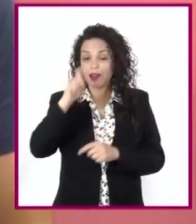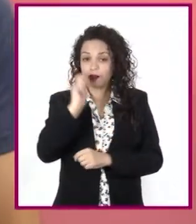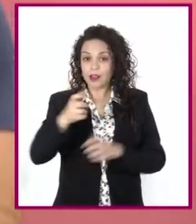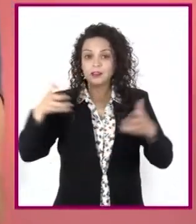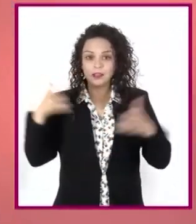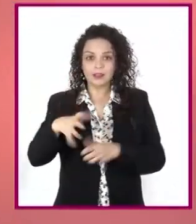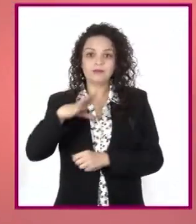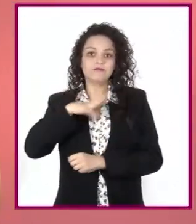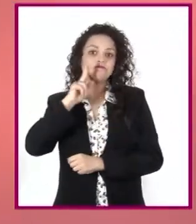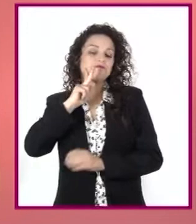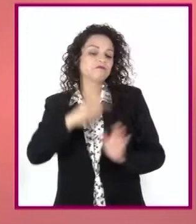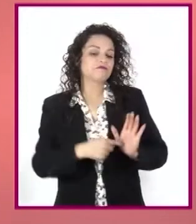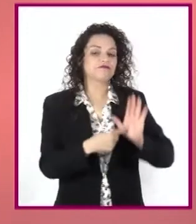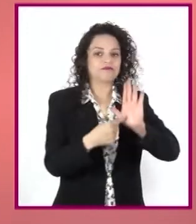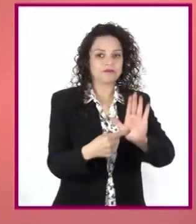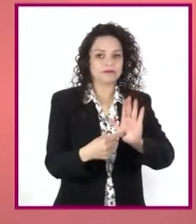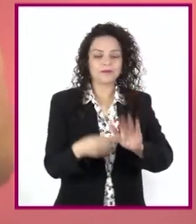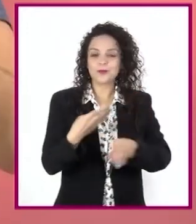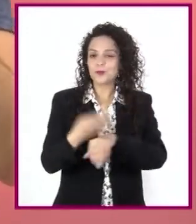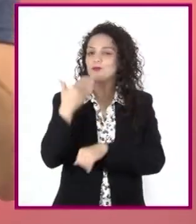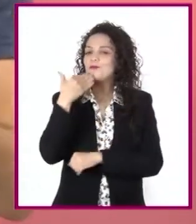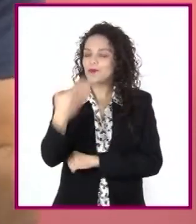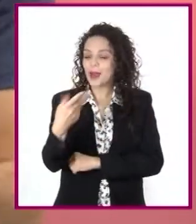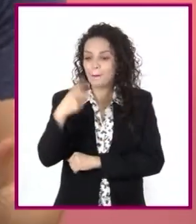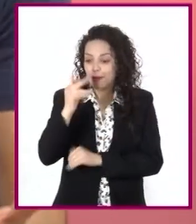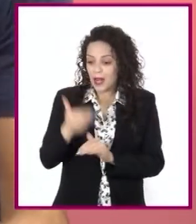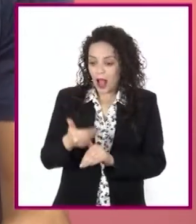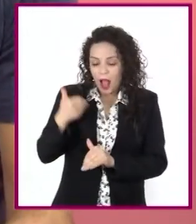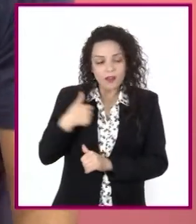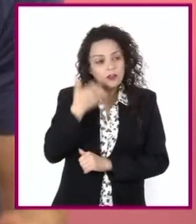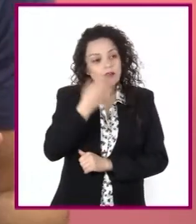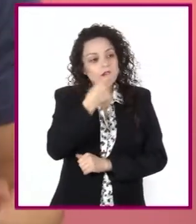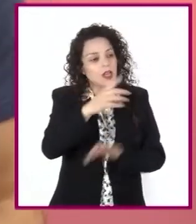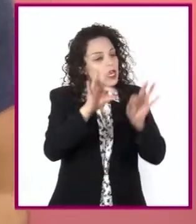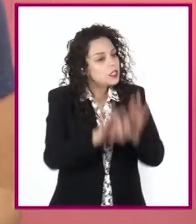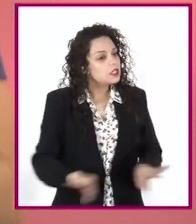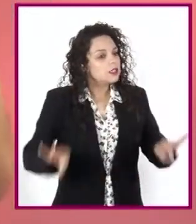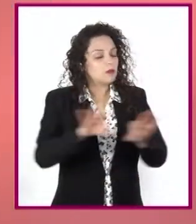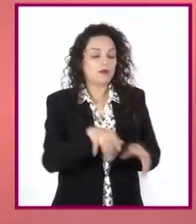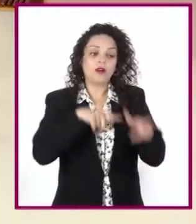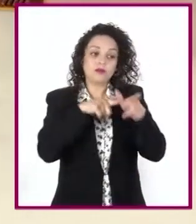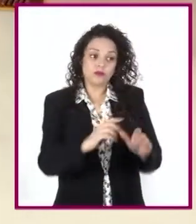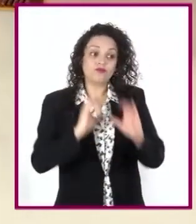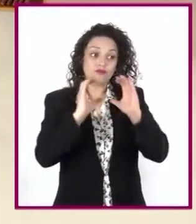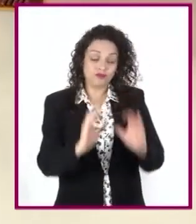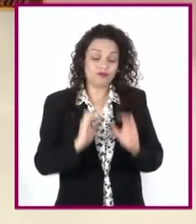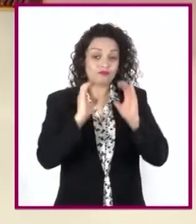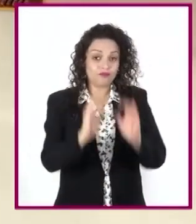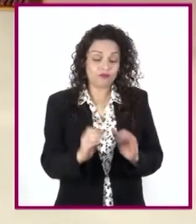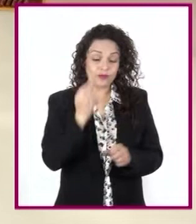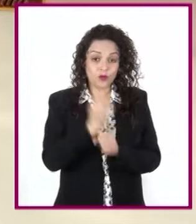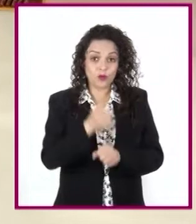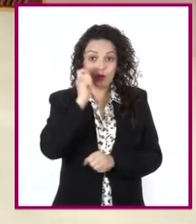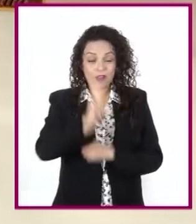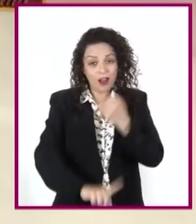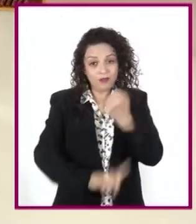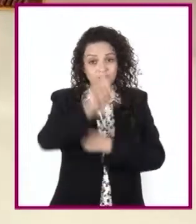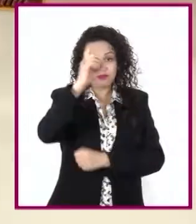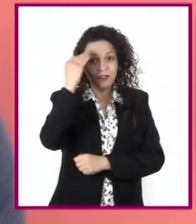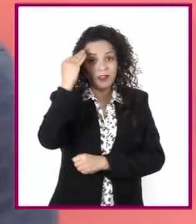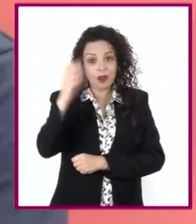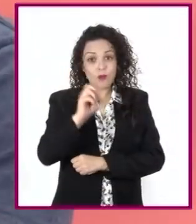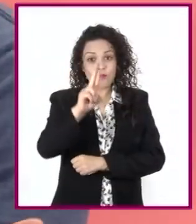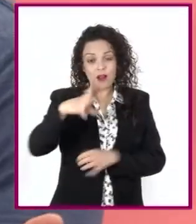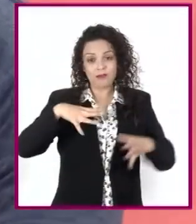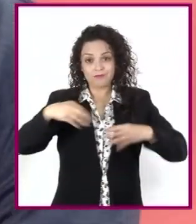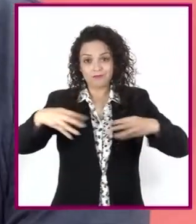Muy bien, maestra, pero antes de dar inicio quiero decirles que es muy importante que sigan cuidándose ante la situación de emergencia que estamos